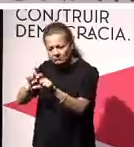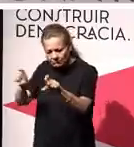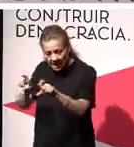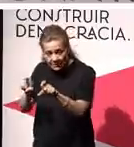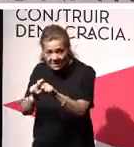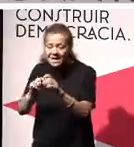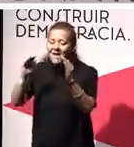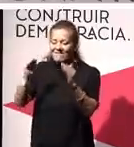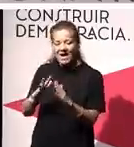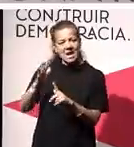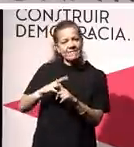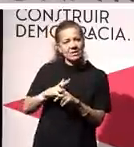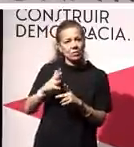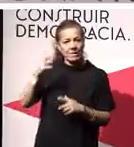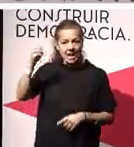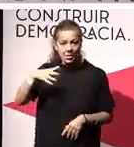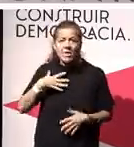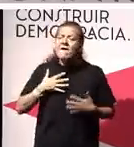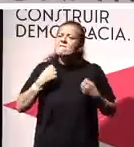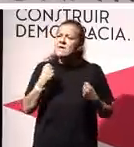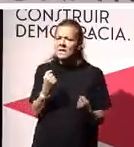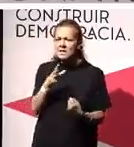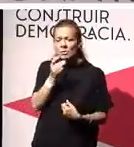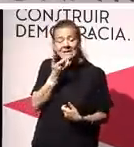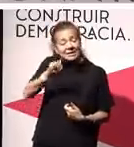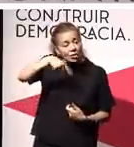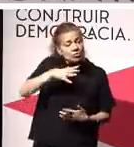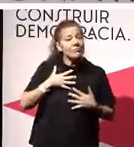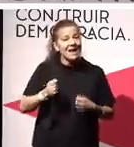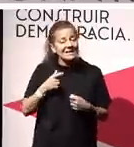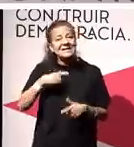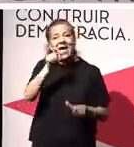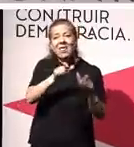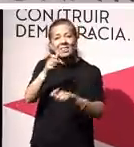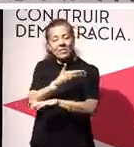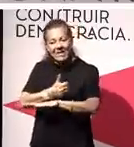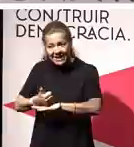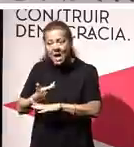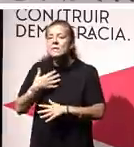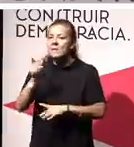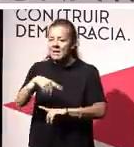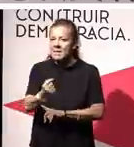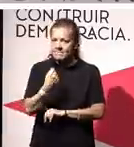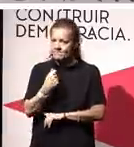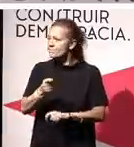factura de la luz. Sed valientes, porque estoy segura de que si somos valientes, la ciudadanía de nuestro país nos va a arropar.